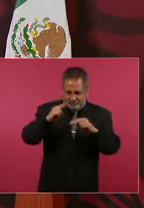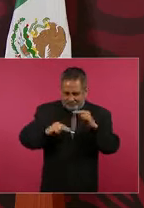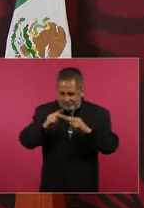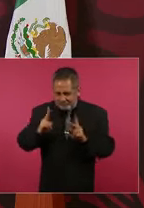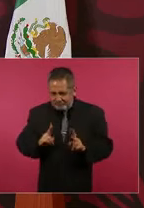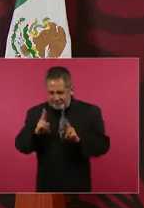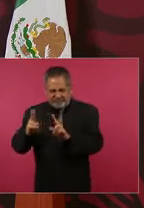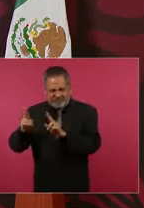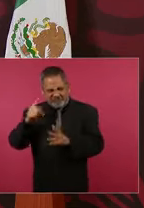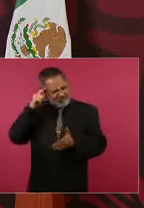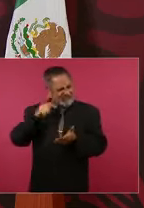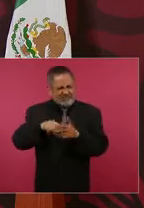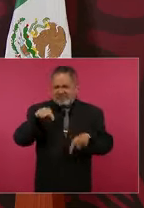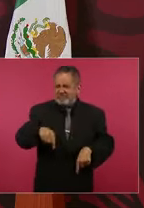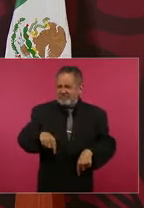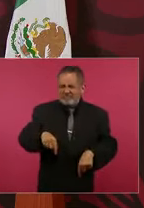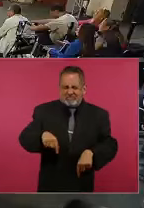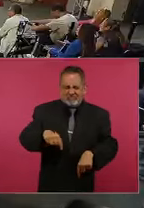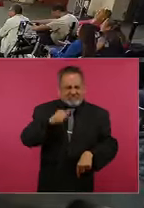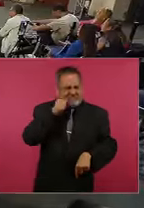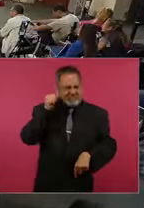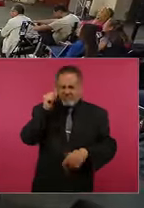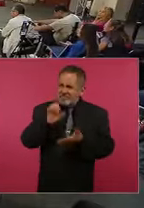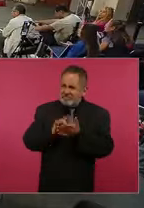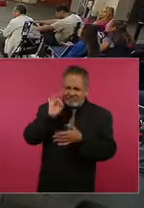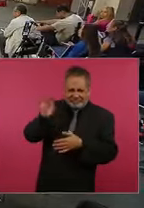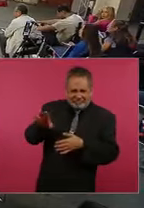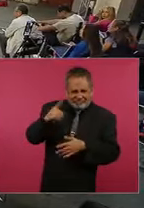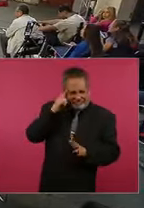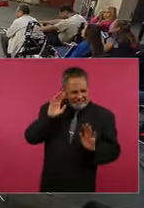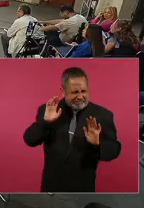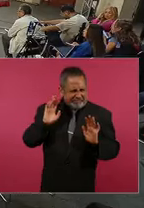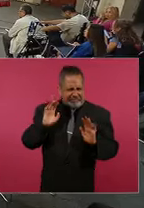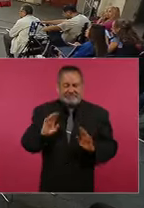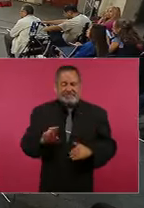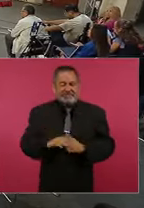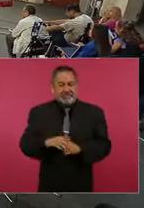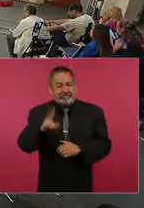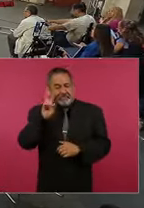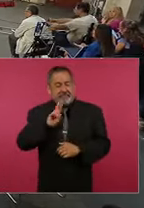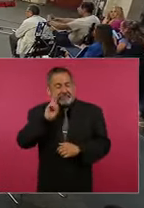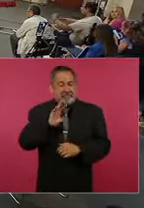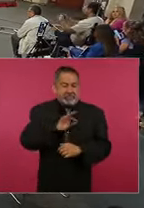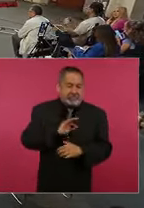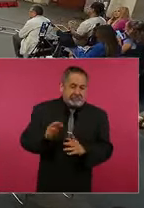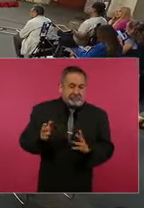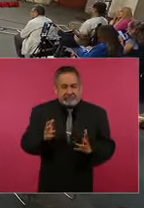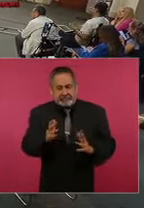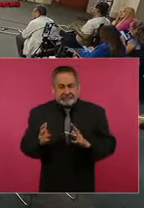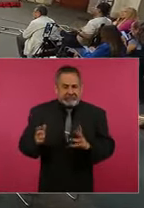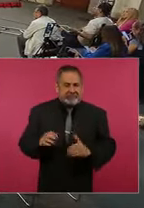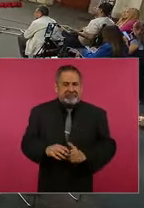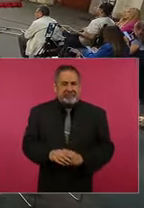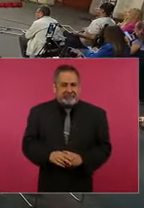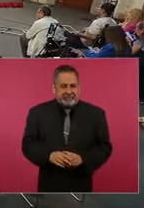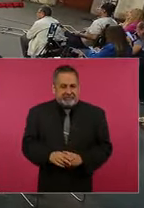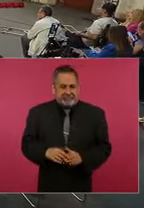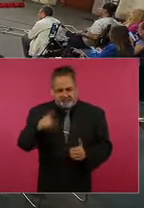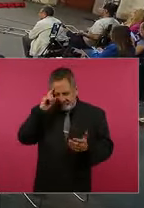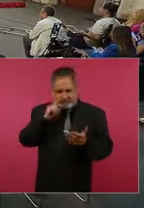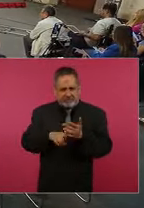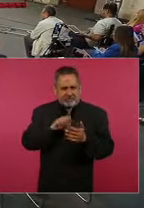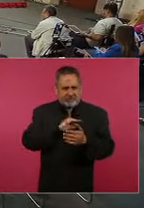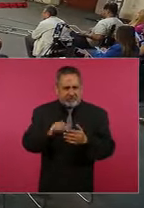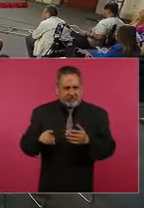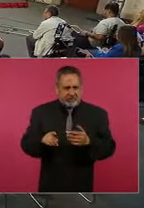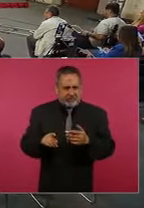Hoy creo que… ayer se mandó, ¿no? Sí. Para ver si… yo creo que sí se pone